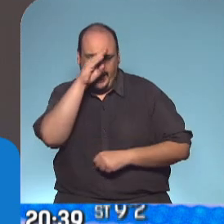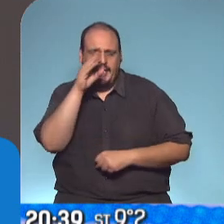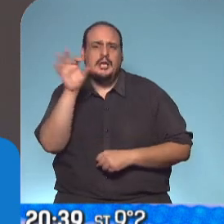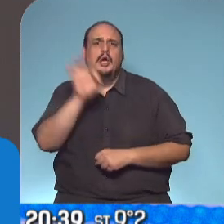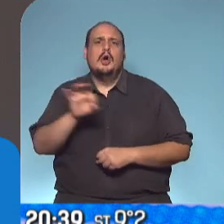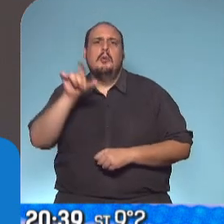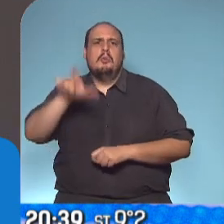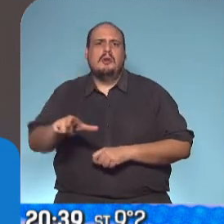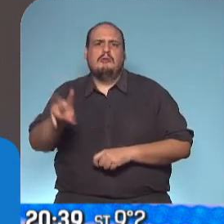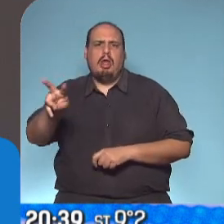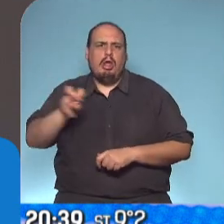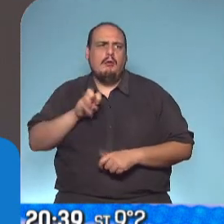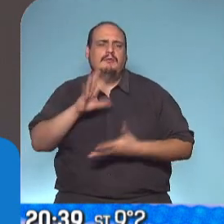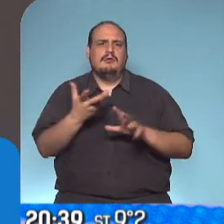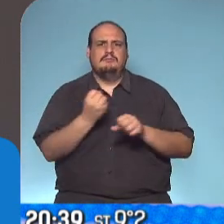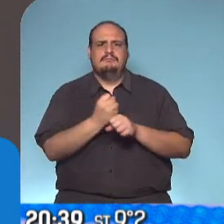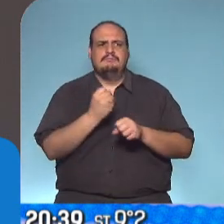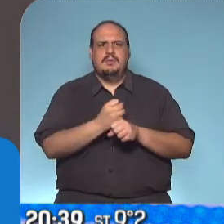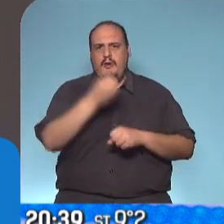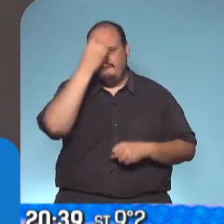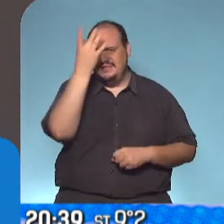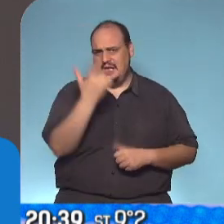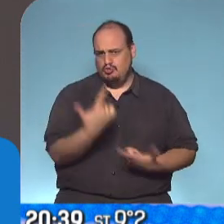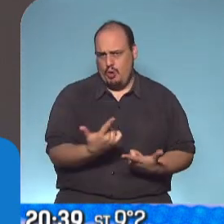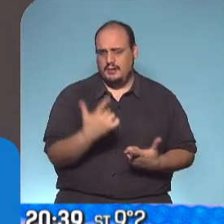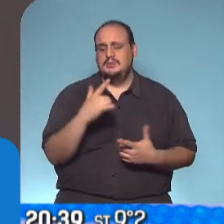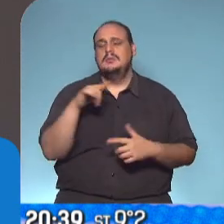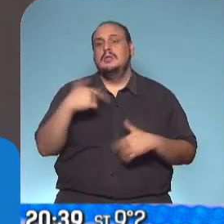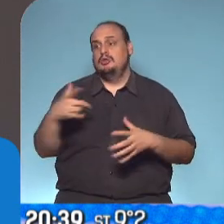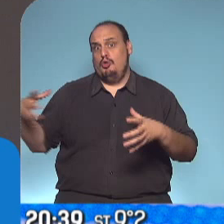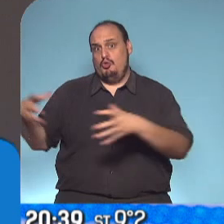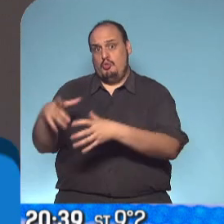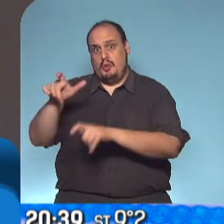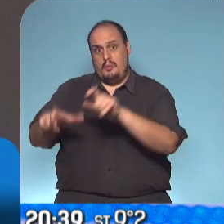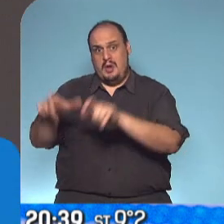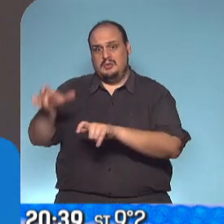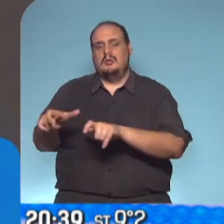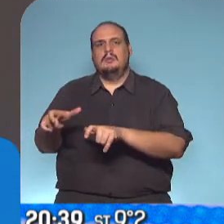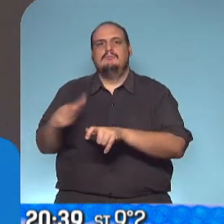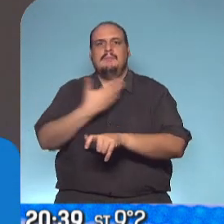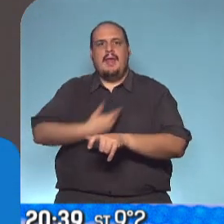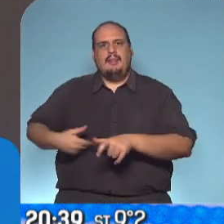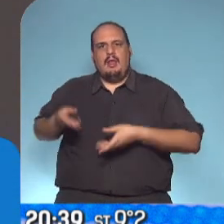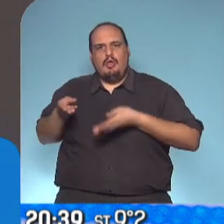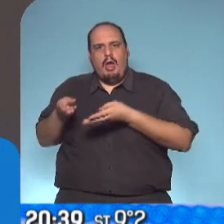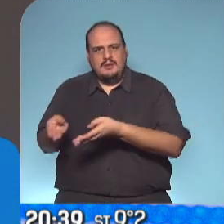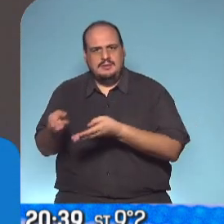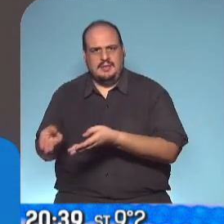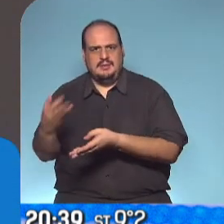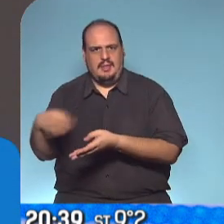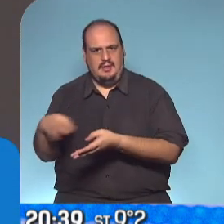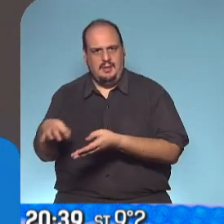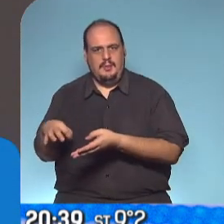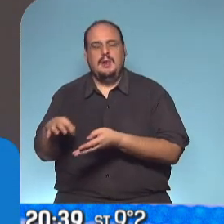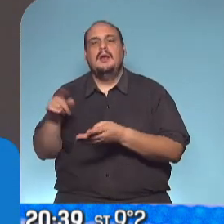generan su ingreso a partir de la economía informal. Bueno, esta enorme cantidad de personas tienen que tener algún tipo de asistencia por parte del Estado y por